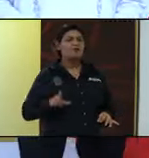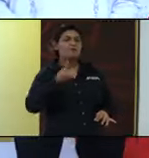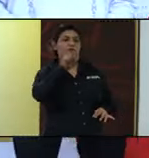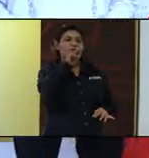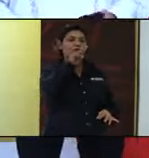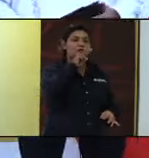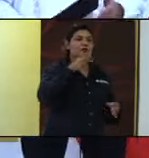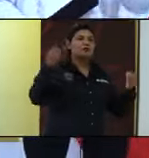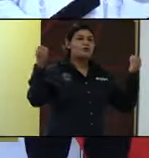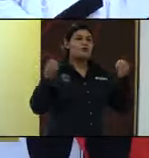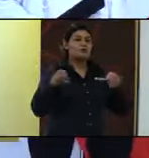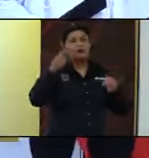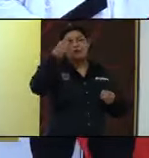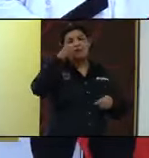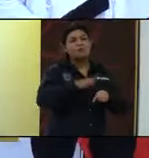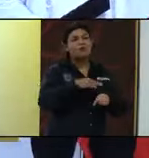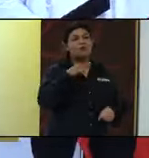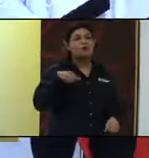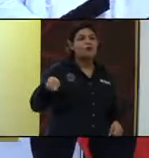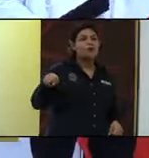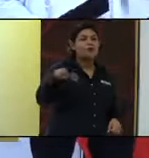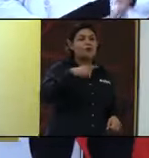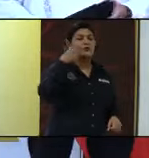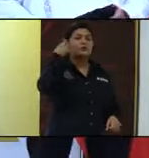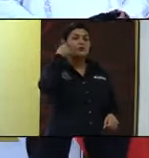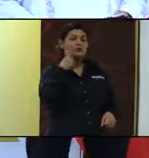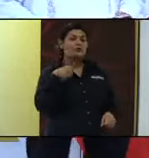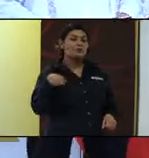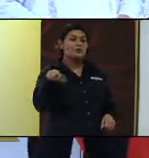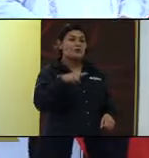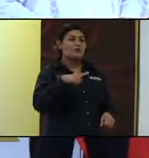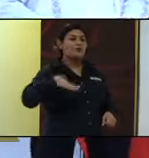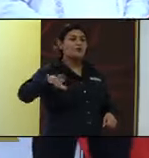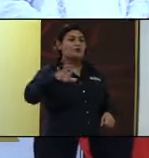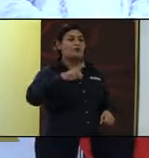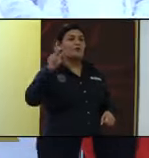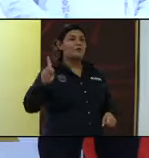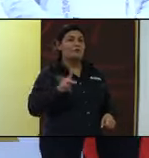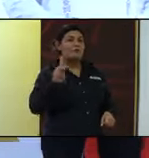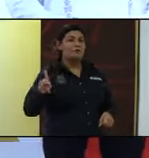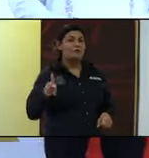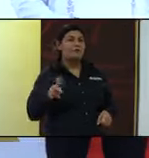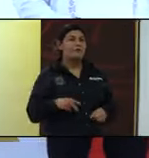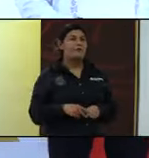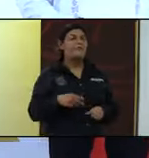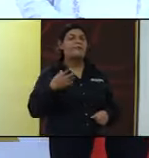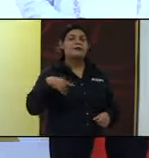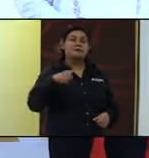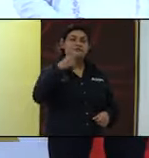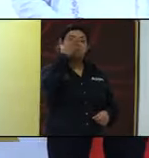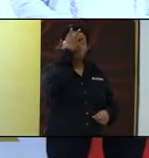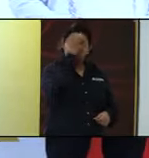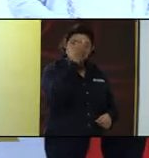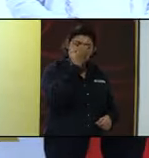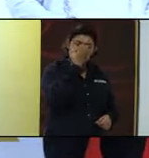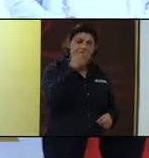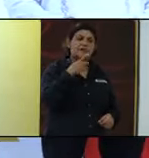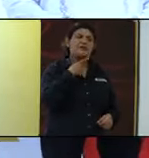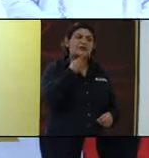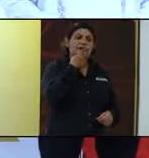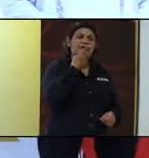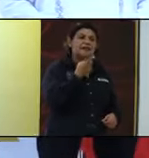y ocupados por ustedes, por las mujeres y por el pueblo. Es muy triste